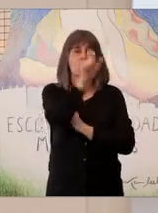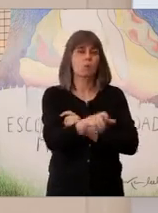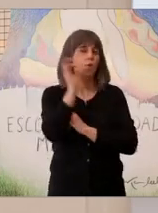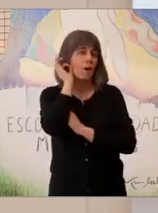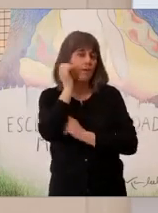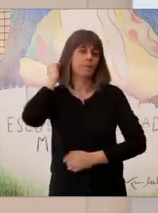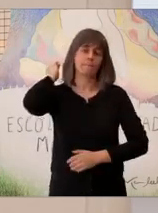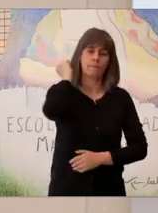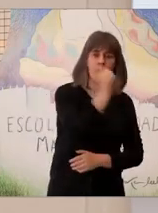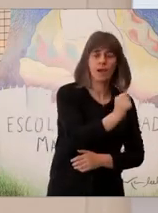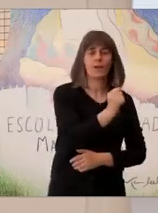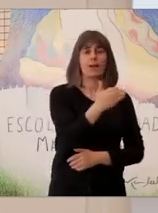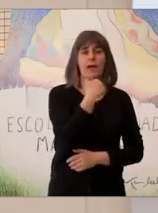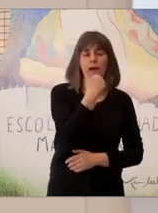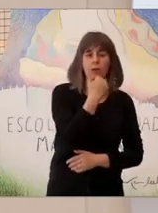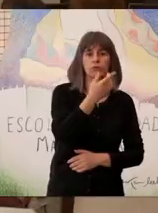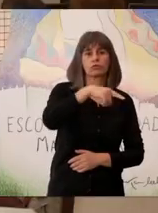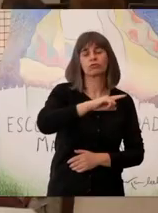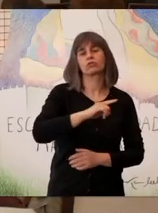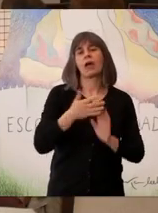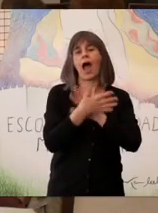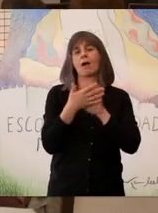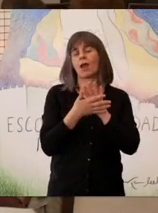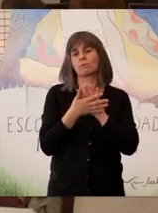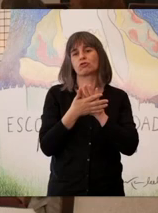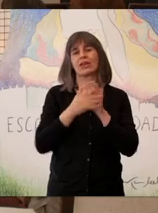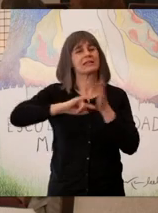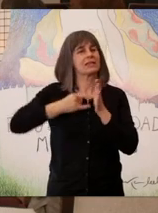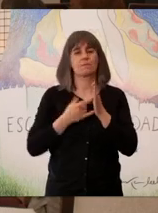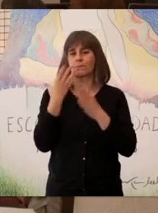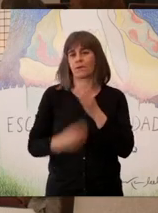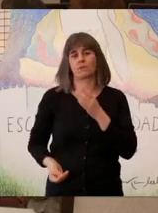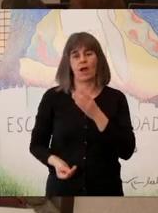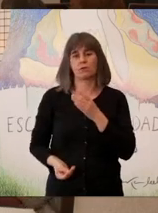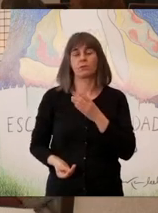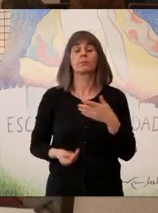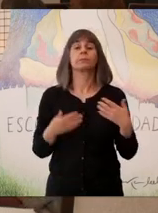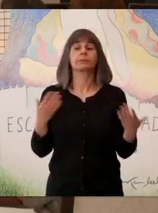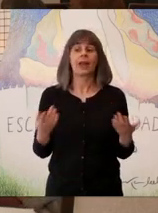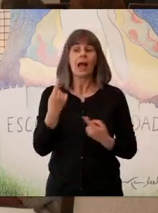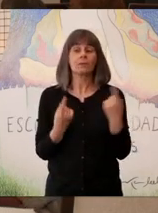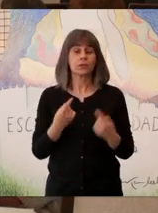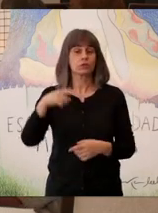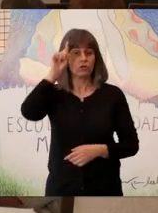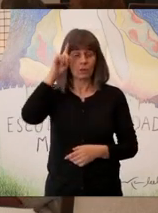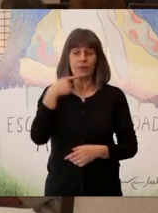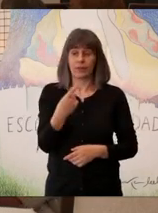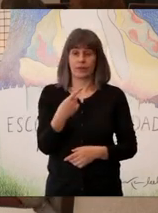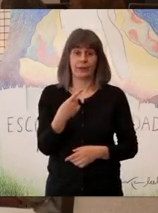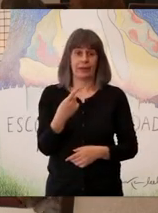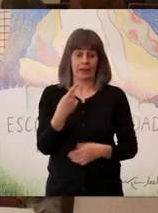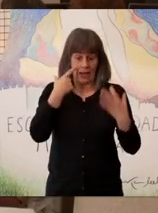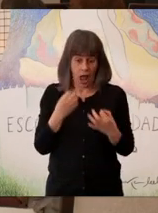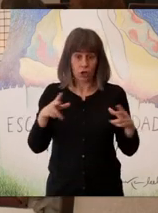una mujer, hablemos de el sistema falla. Pero a veces lo que no nos solemos decir es que la sociedad falla.